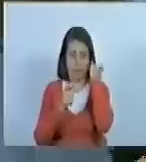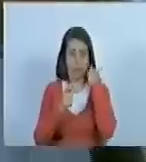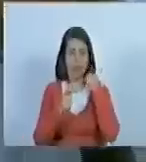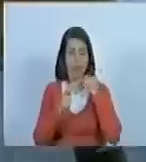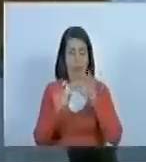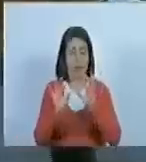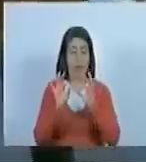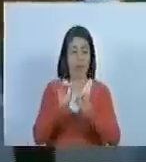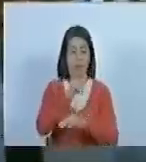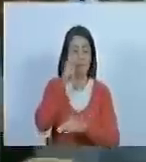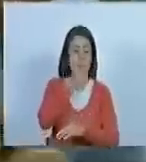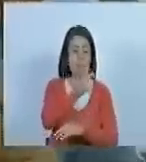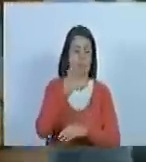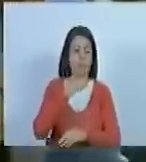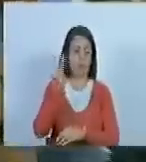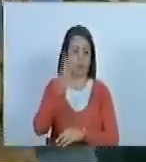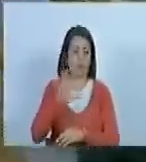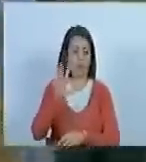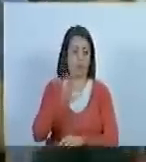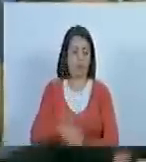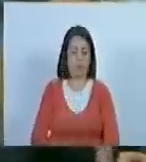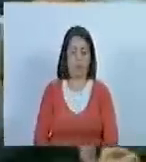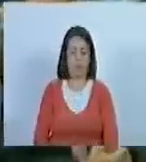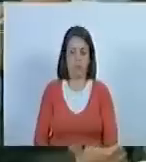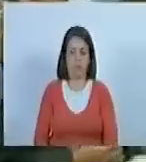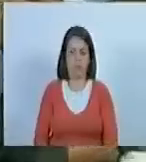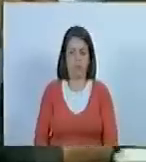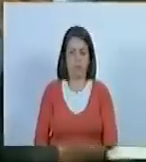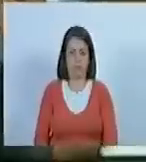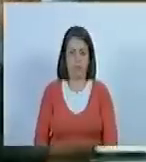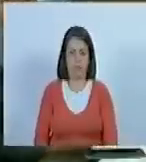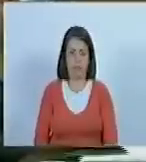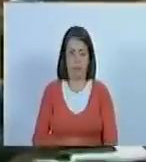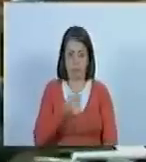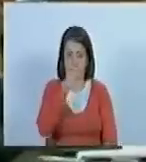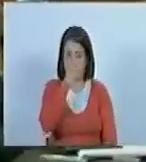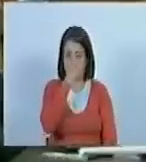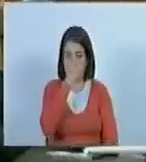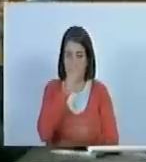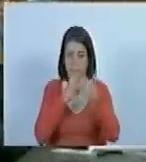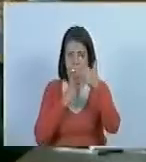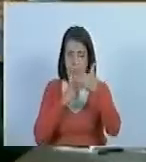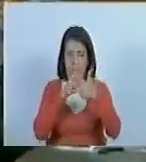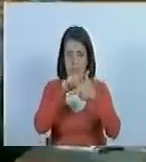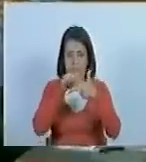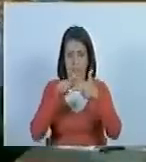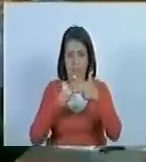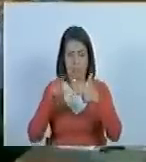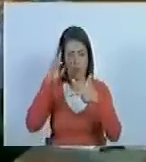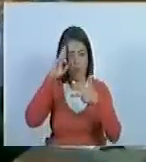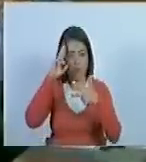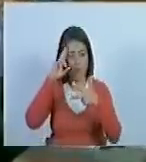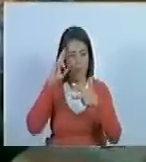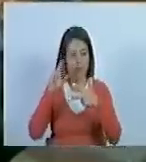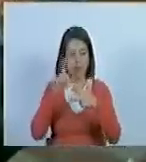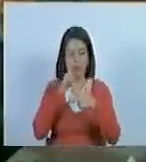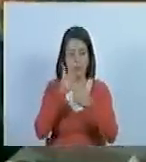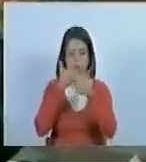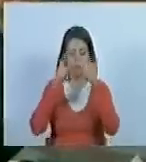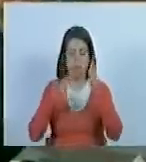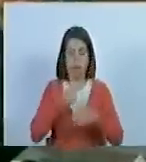y especialmente al pueblo de Venezuela. Hay tres razones por las cuales no hablar de libertad de prensa en